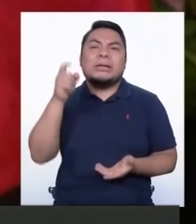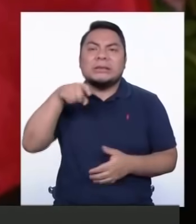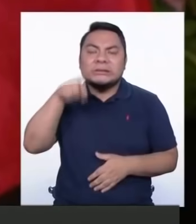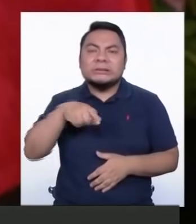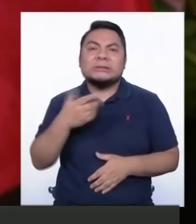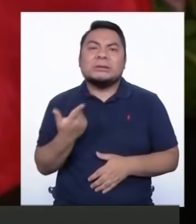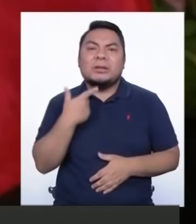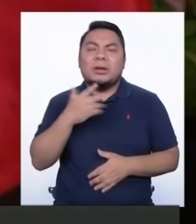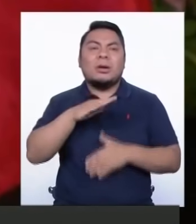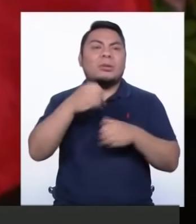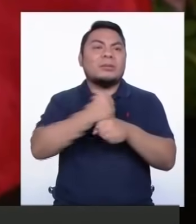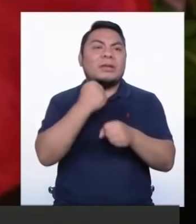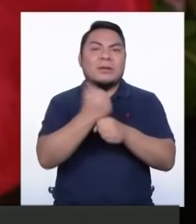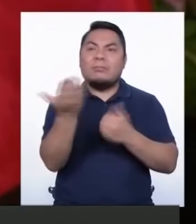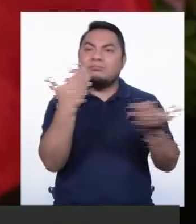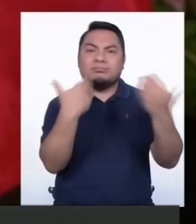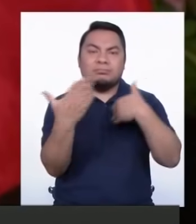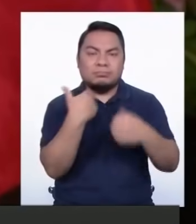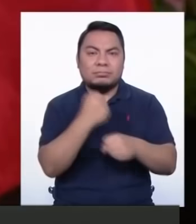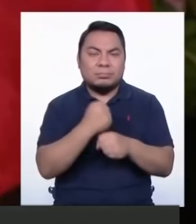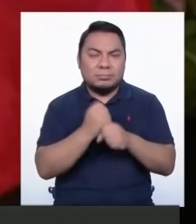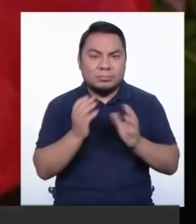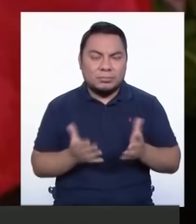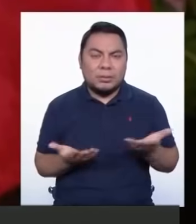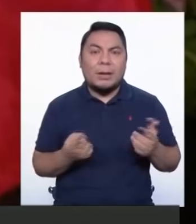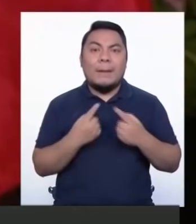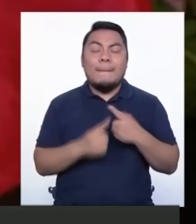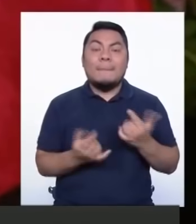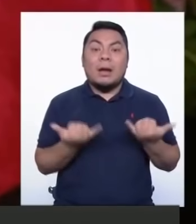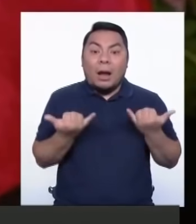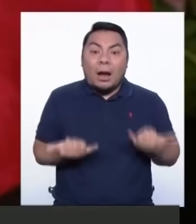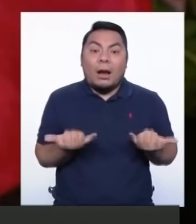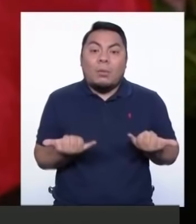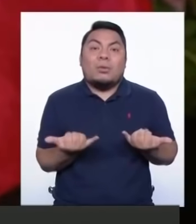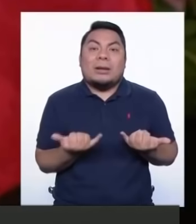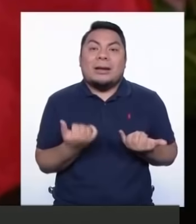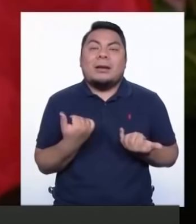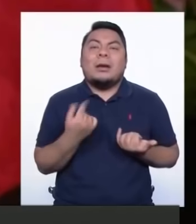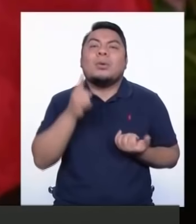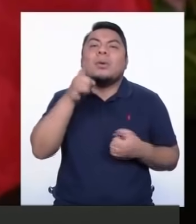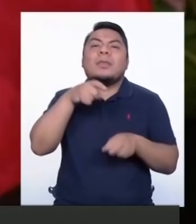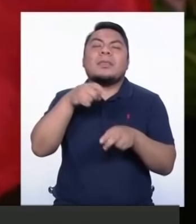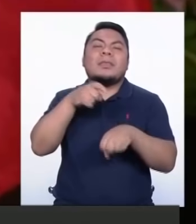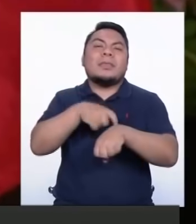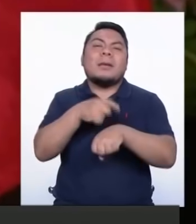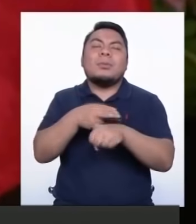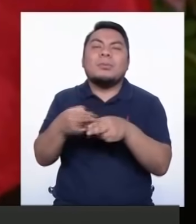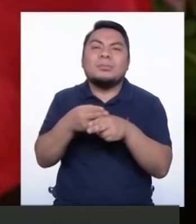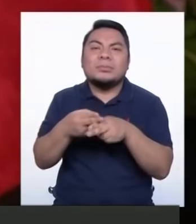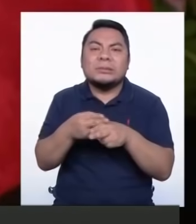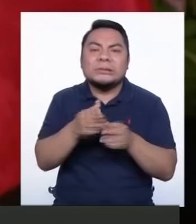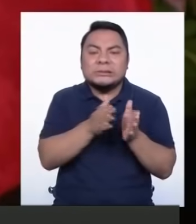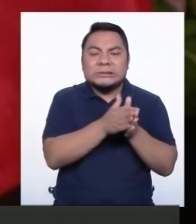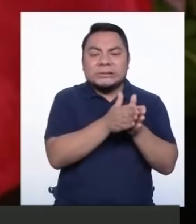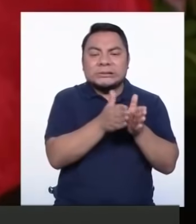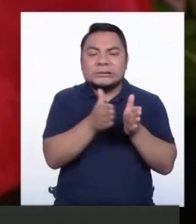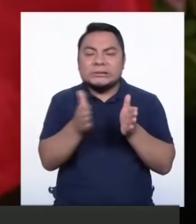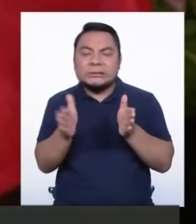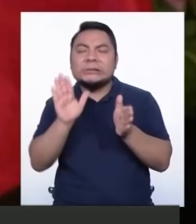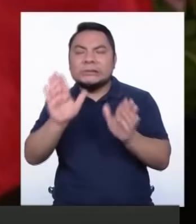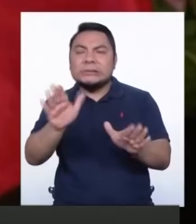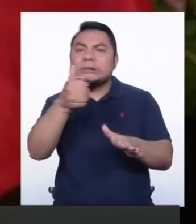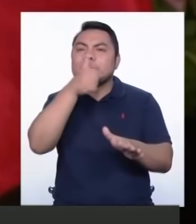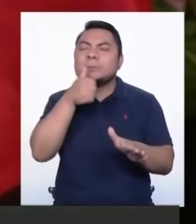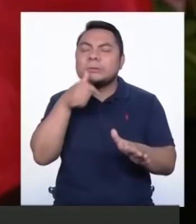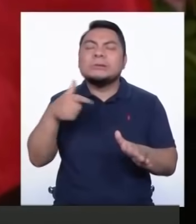de puestos de trabajo. Pero en ese hay un periodo que definitivamente va a haber una afectación que